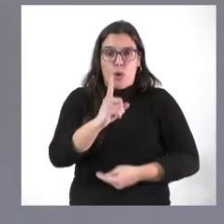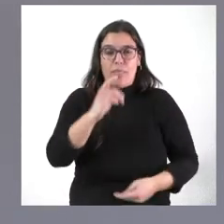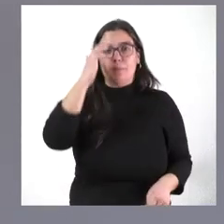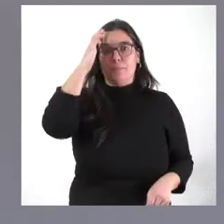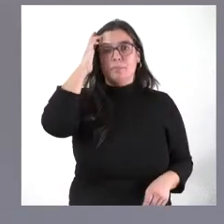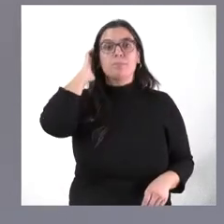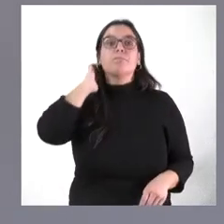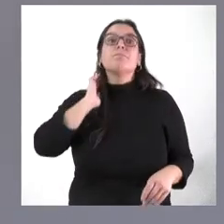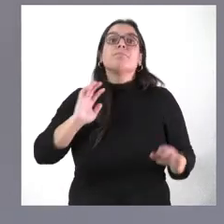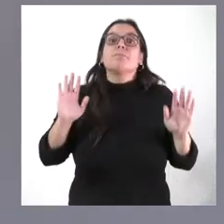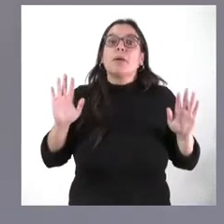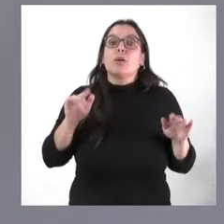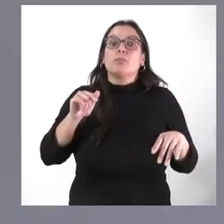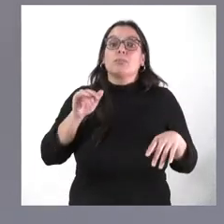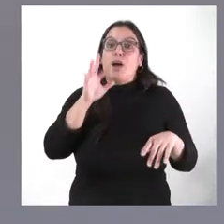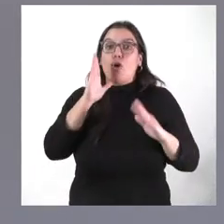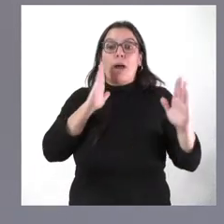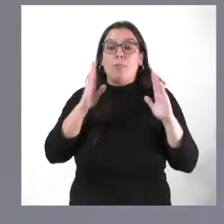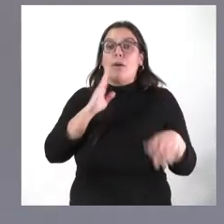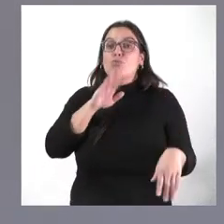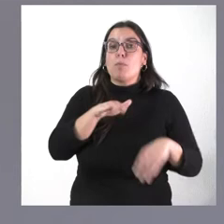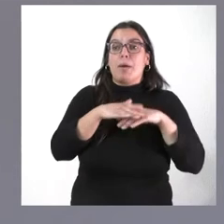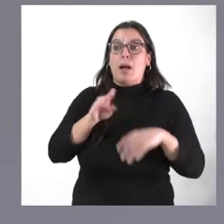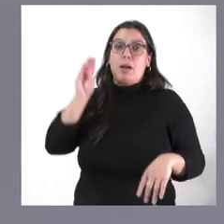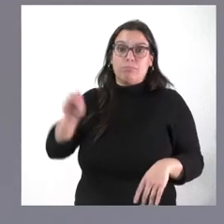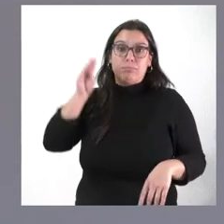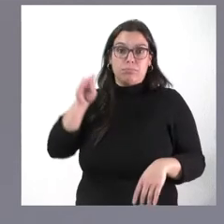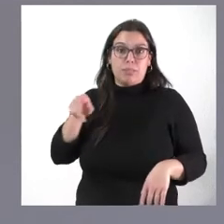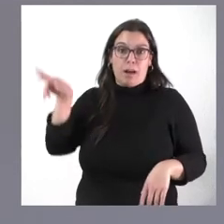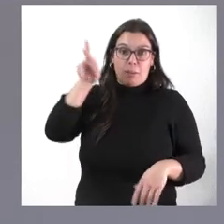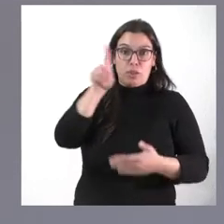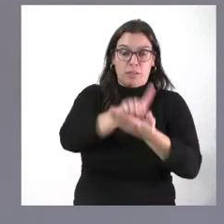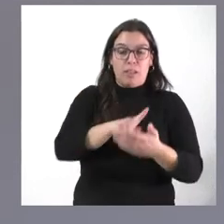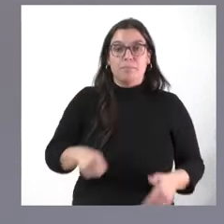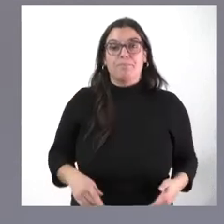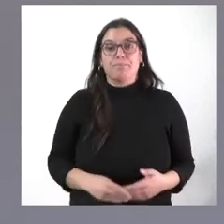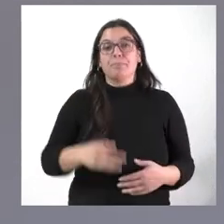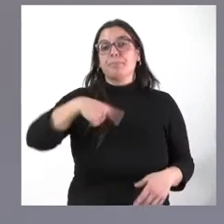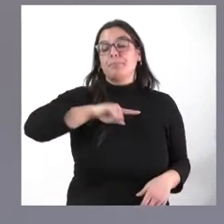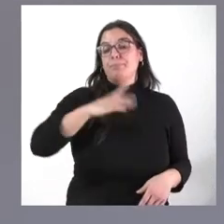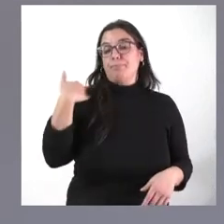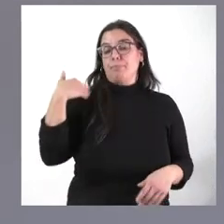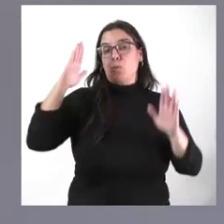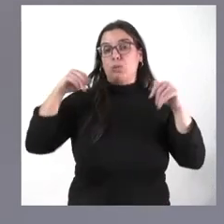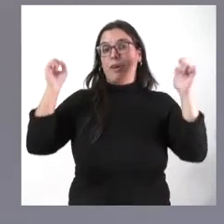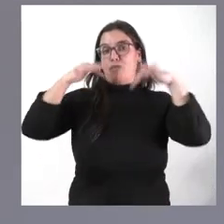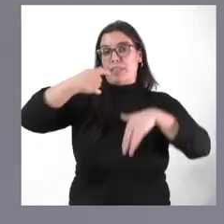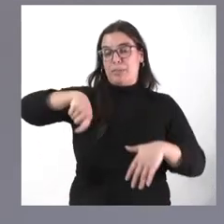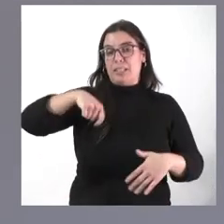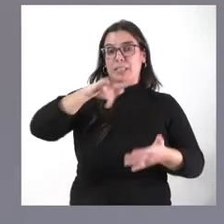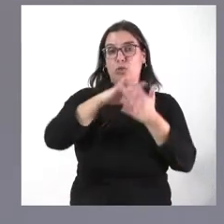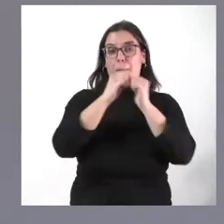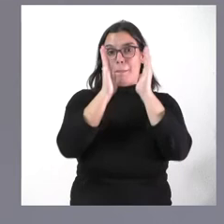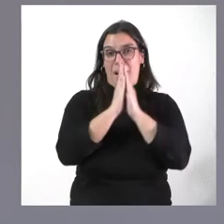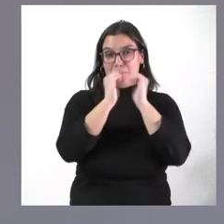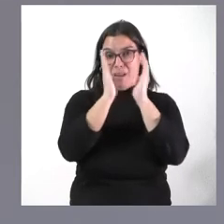pero este es un buen momento para insistir en ello volvemos a insistir nosotros dijimos en la última conferencia de presidentes que se celebró en la palma